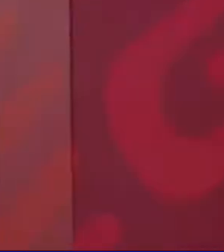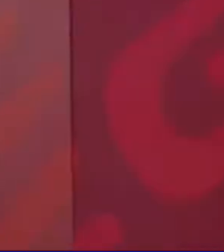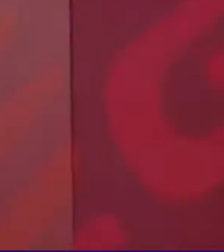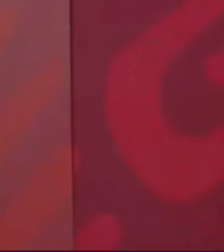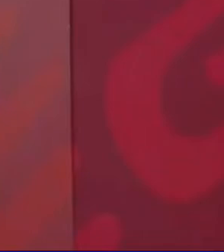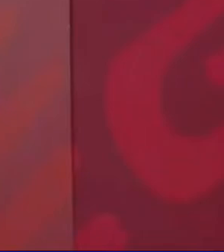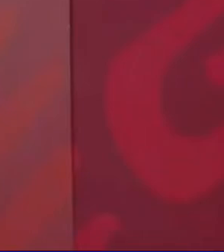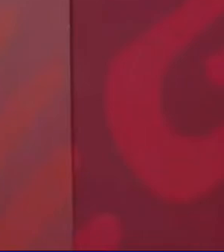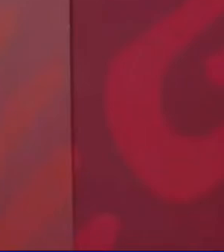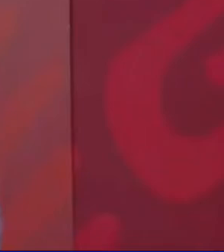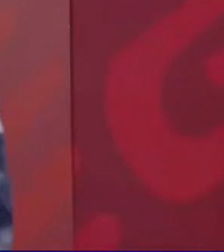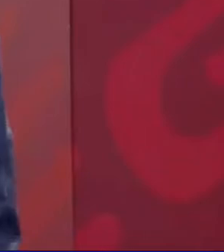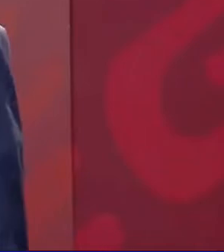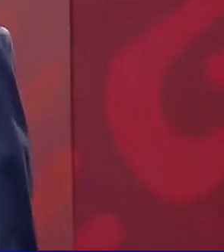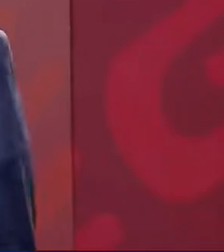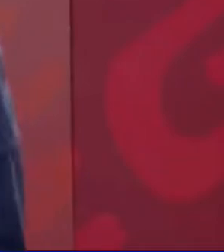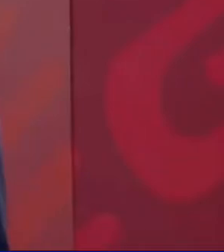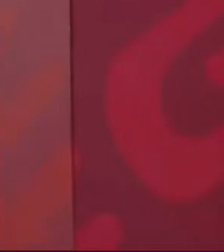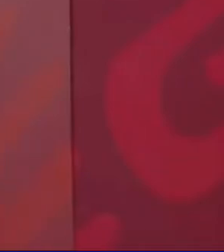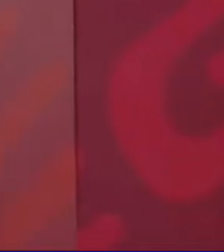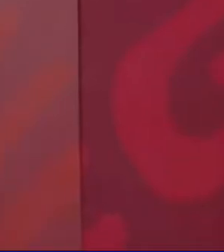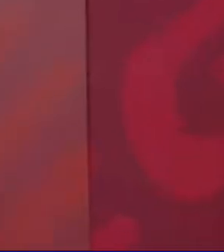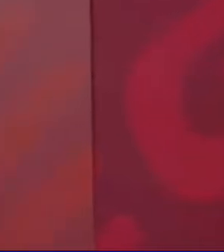era que los ambulantes